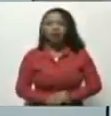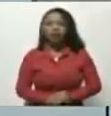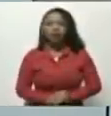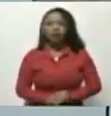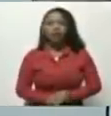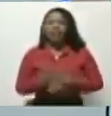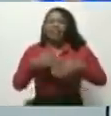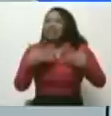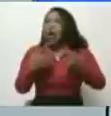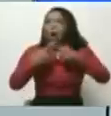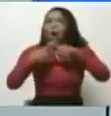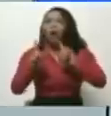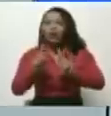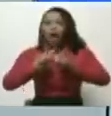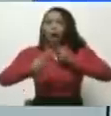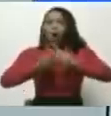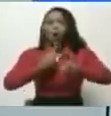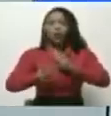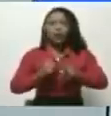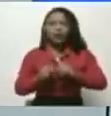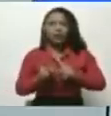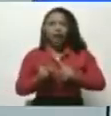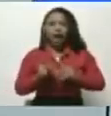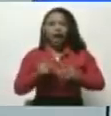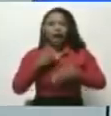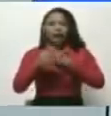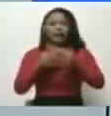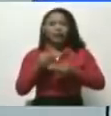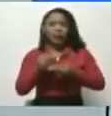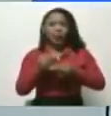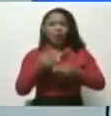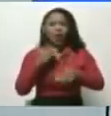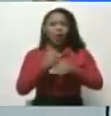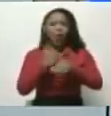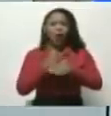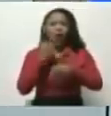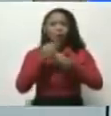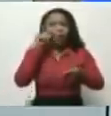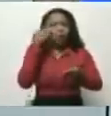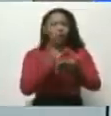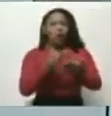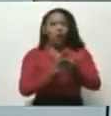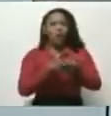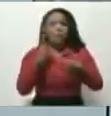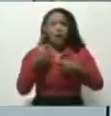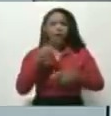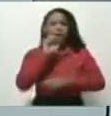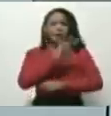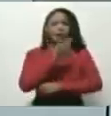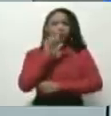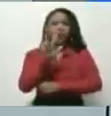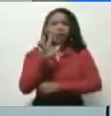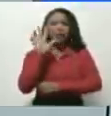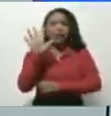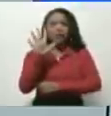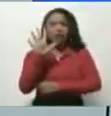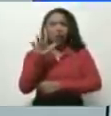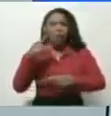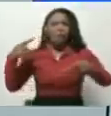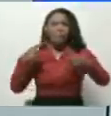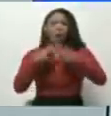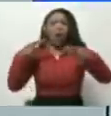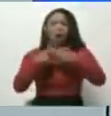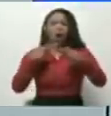¿Qué otras cosas queremos someter ante el CIADI? Por ejemplo, que de 335 pleitos que han montado